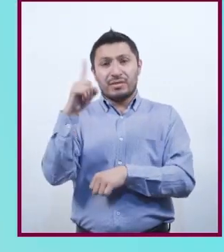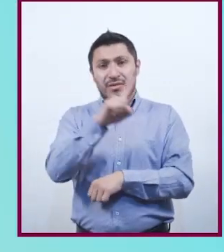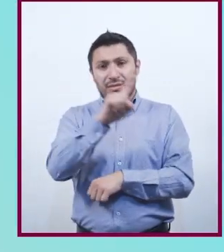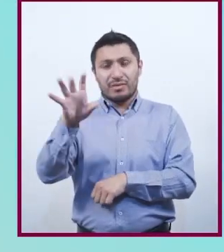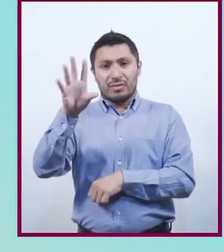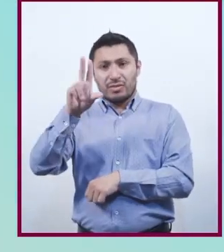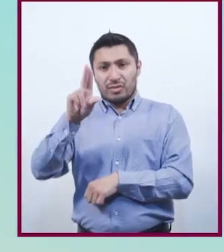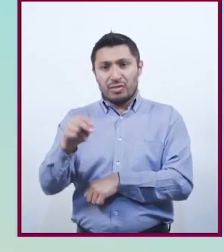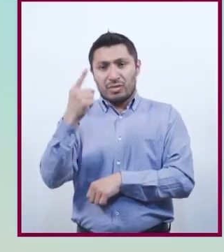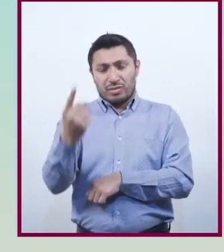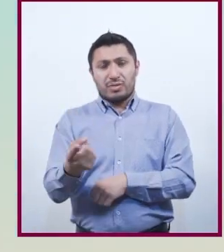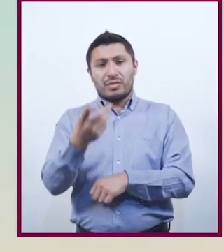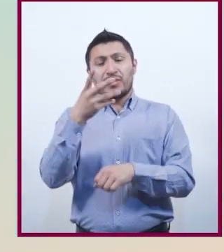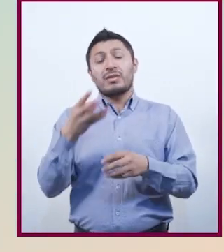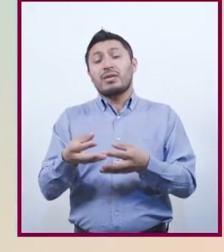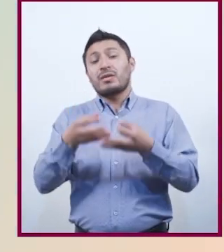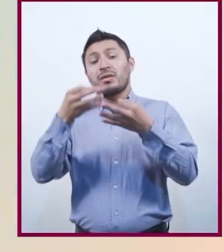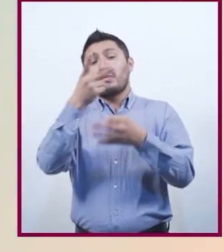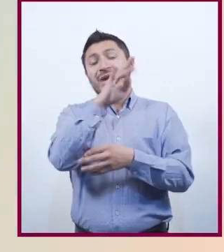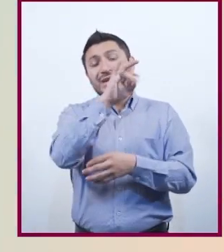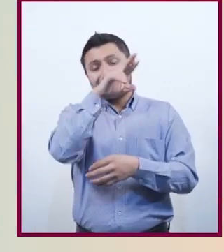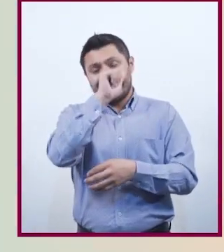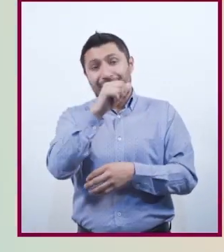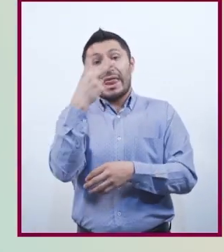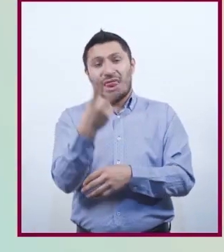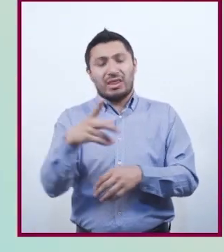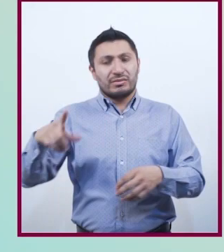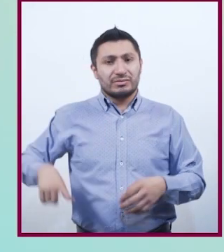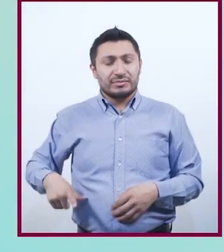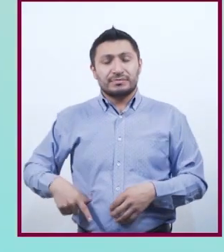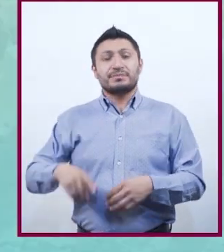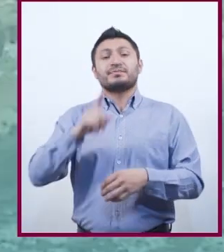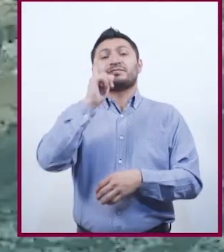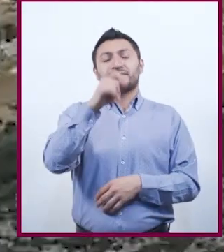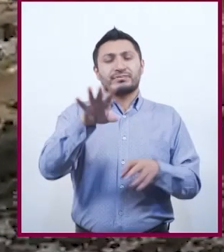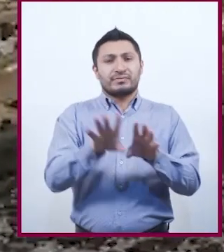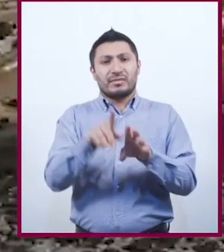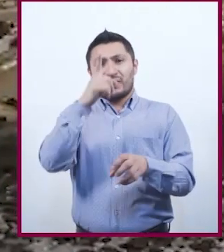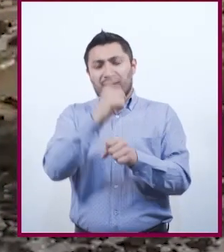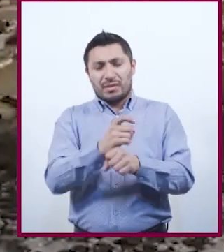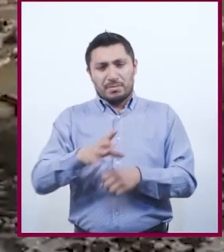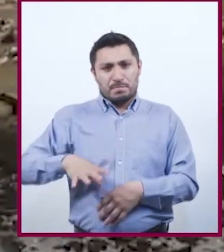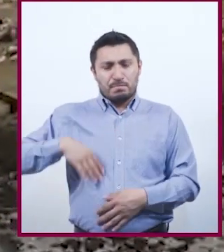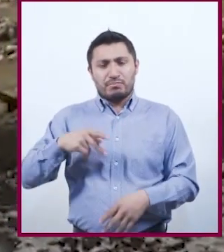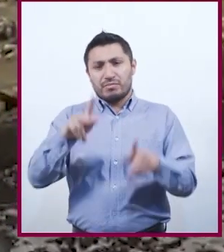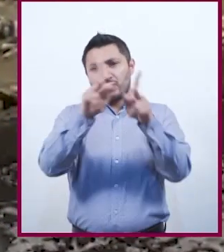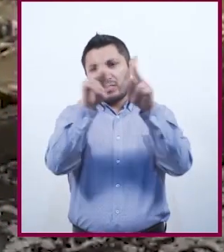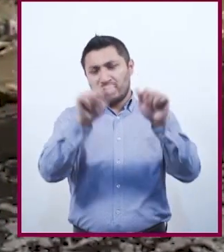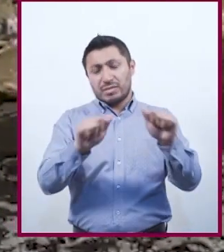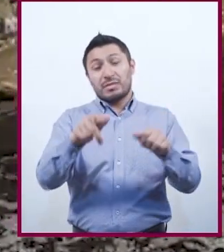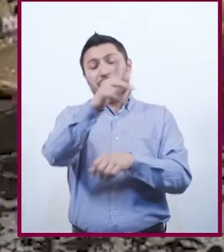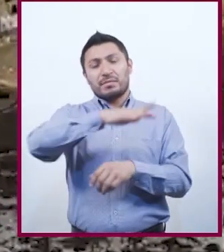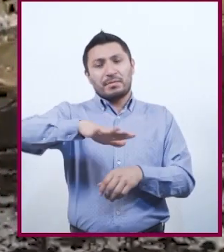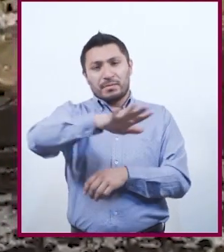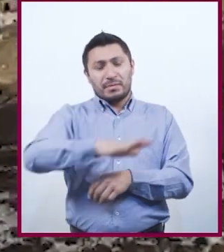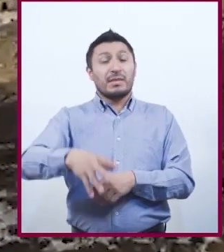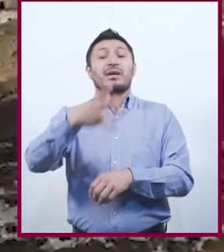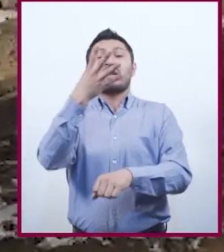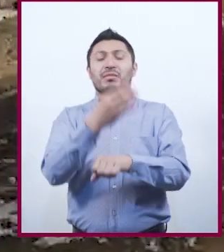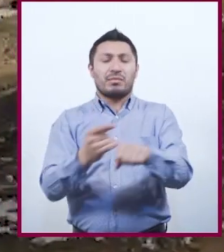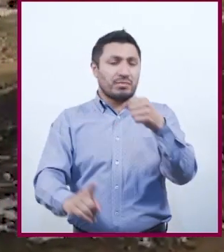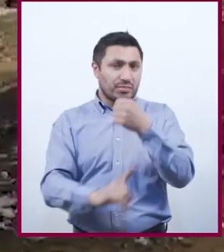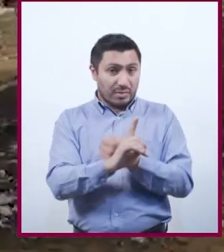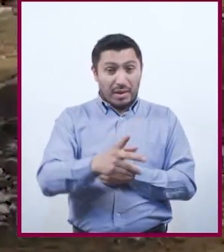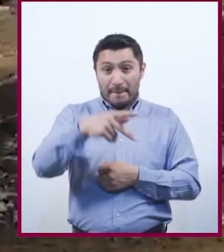181, resolviendo la partición de Palestina en dos estados. Se trata de un primer intento por pacificar la zona